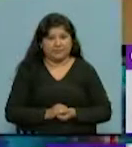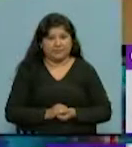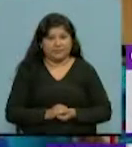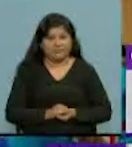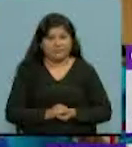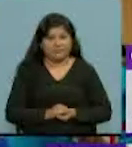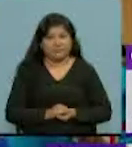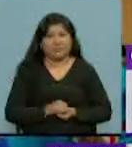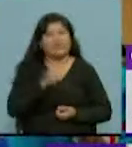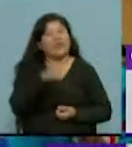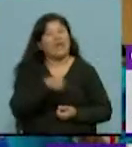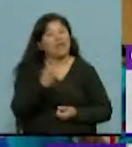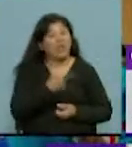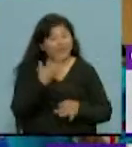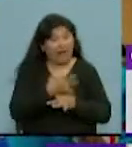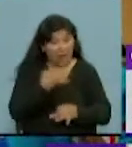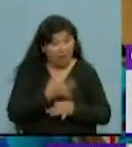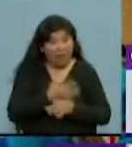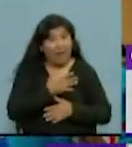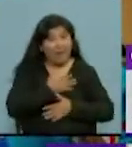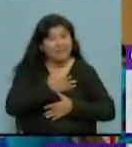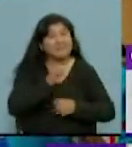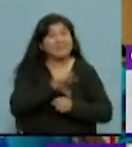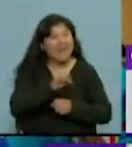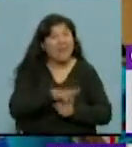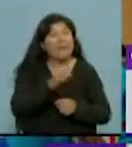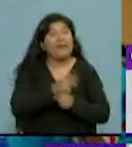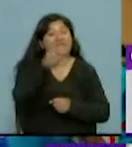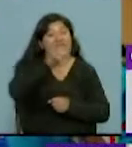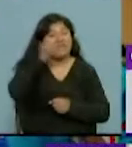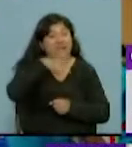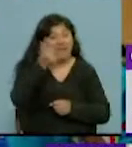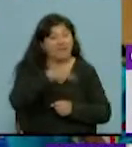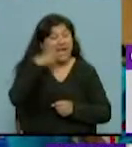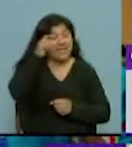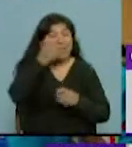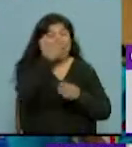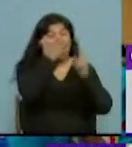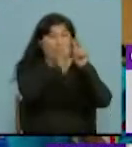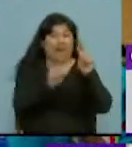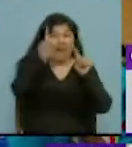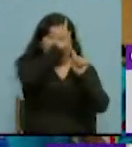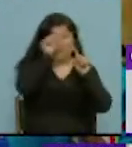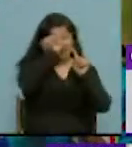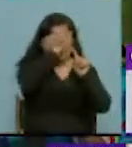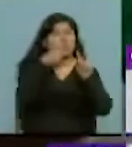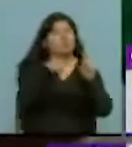Nuestra escuela se llama José Javier Villafañe, queda al noroeste de Córdoba capital. Nuestro viaje se cumplirá en